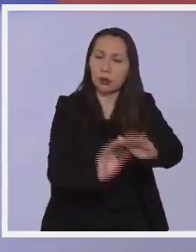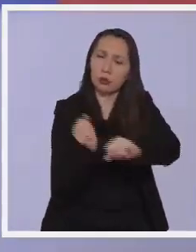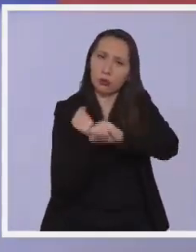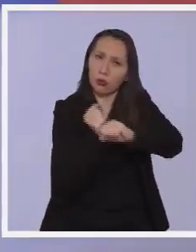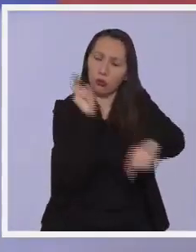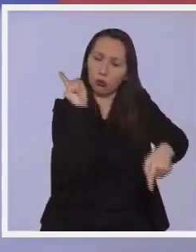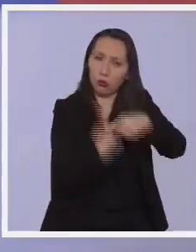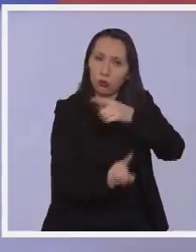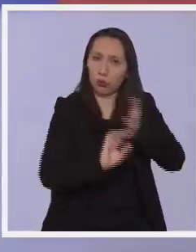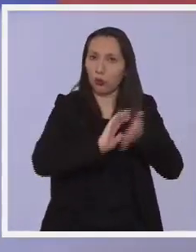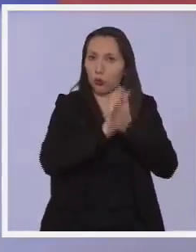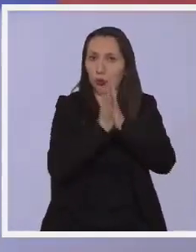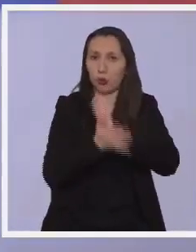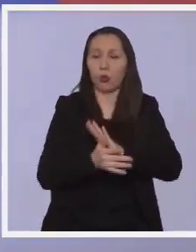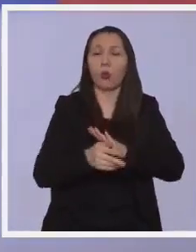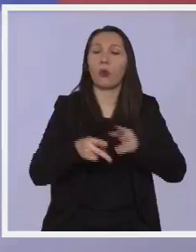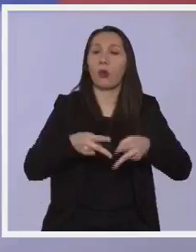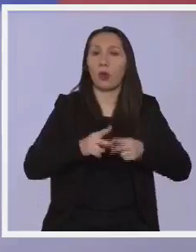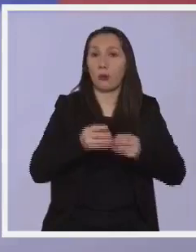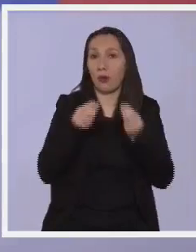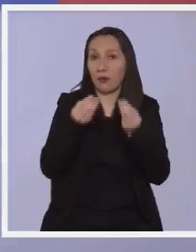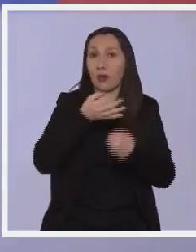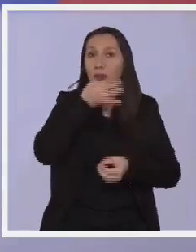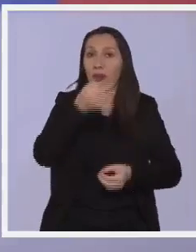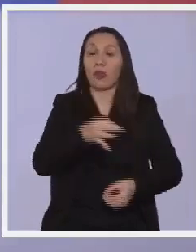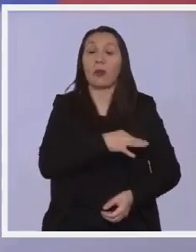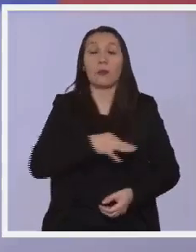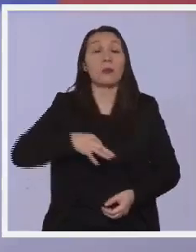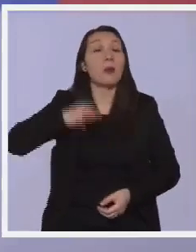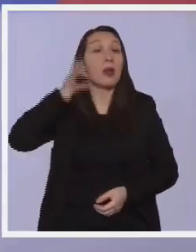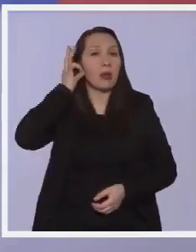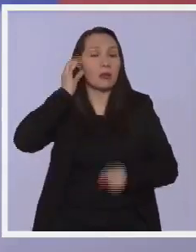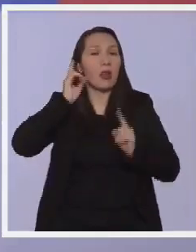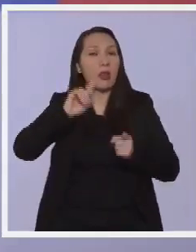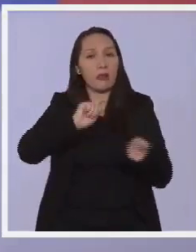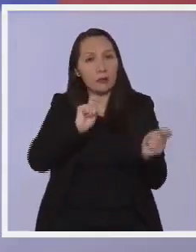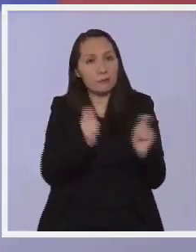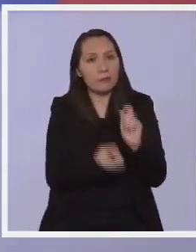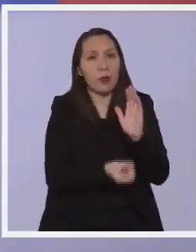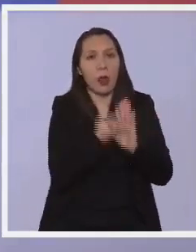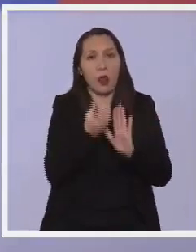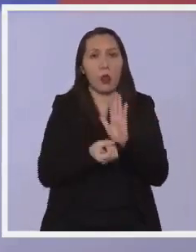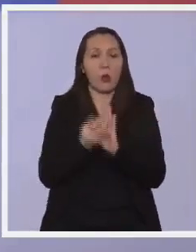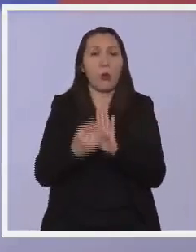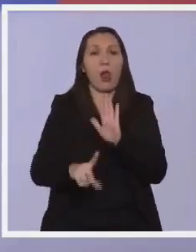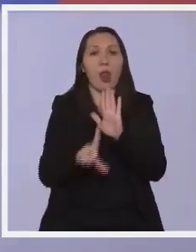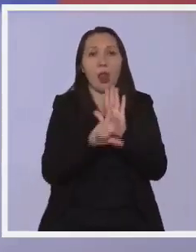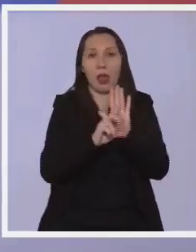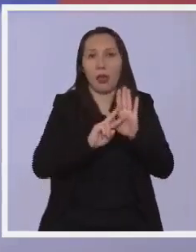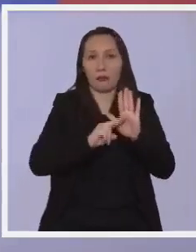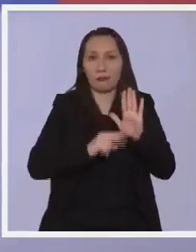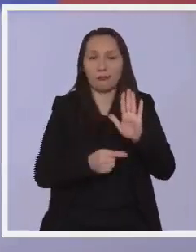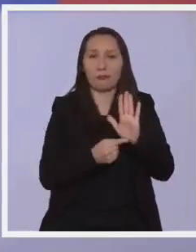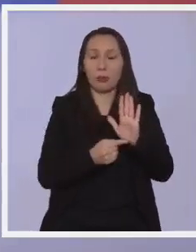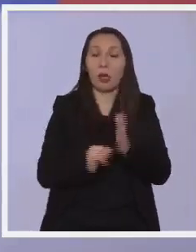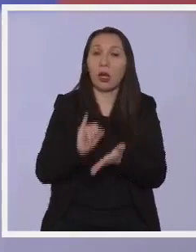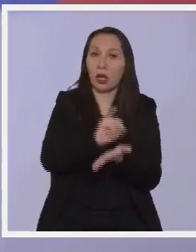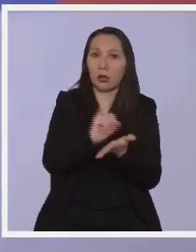todas las herramientas. Como bien decía la ministra, hemos tenido también que actualizar nuestra legislación y nuestras